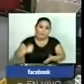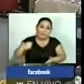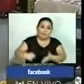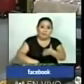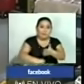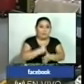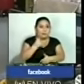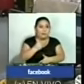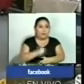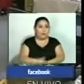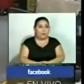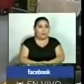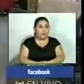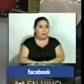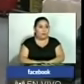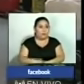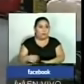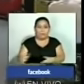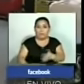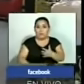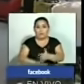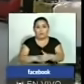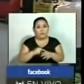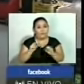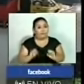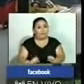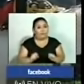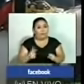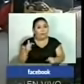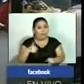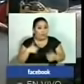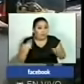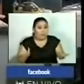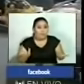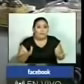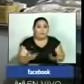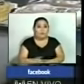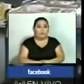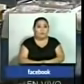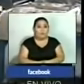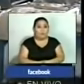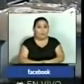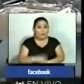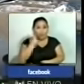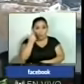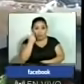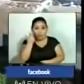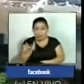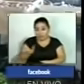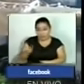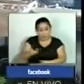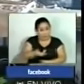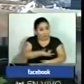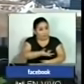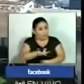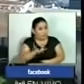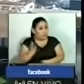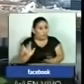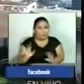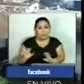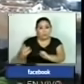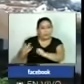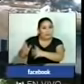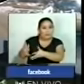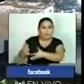Lamentablemente ya no se pudo realizar. Ahora estamos acá mostrando estas pérdidas que nosotros tenemos